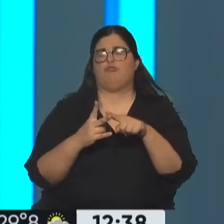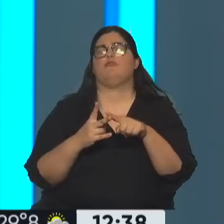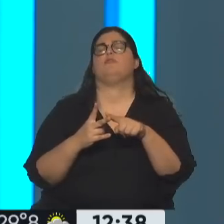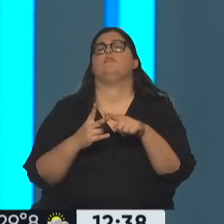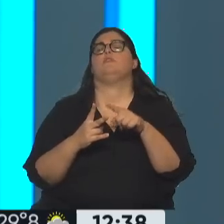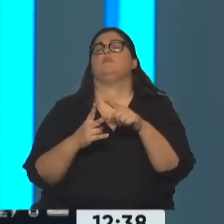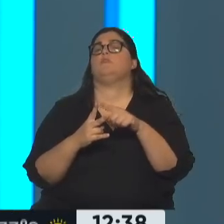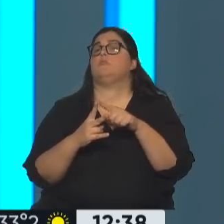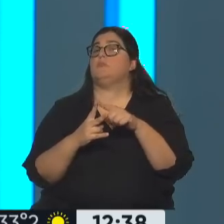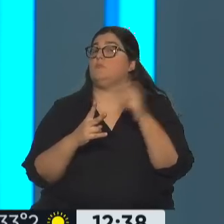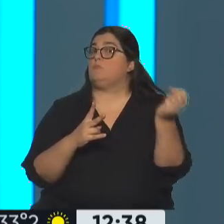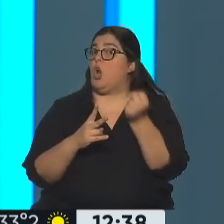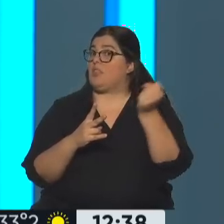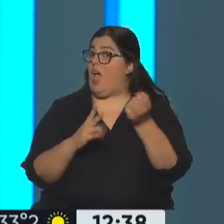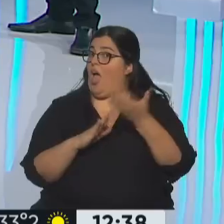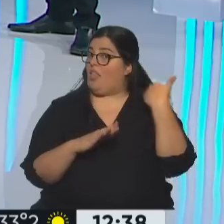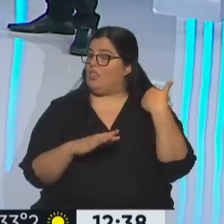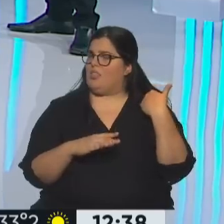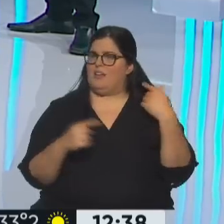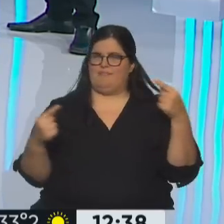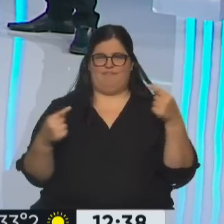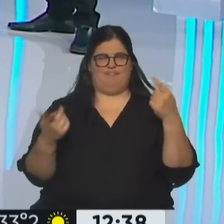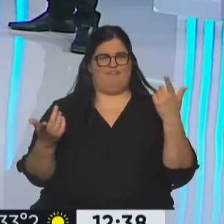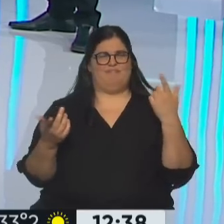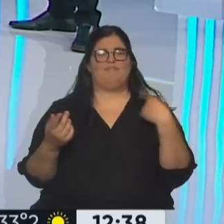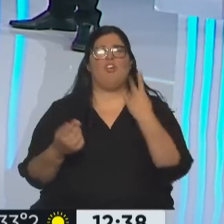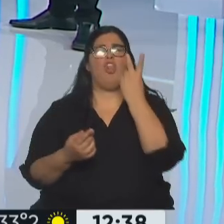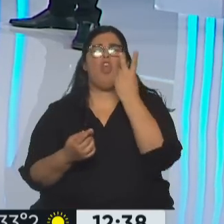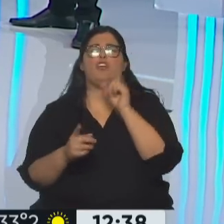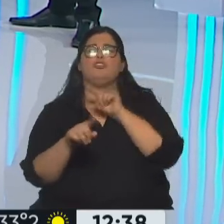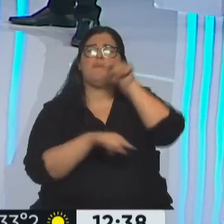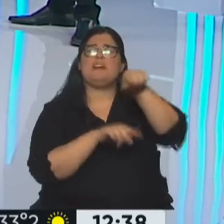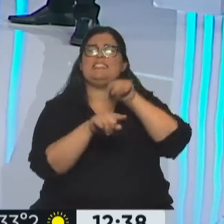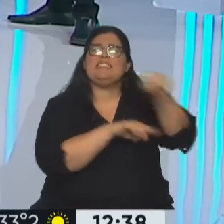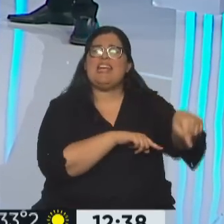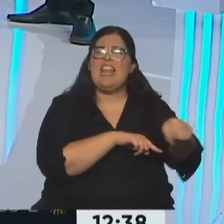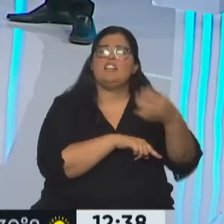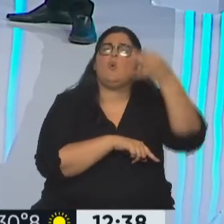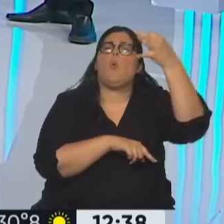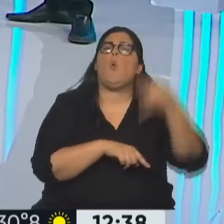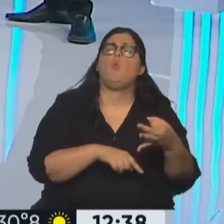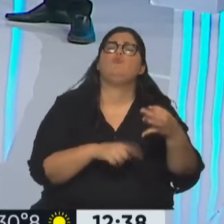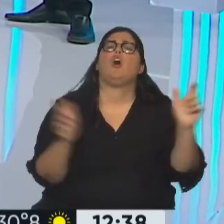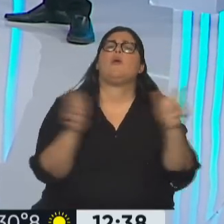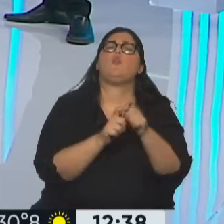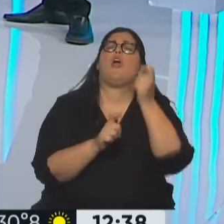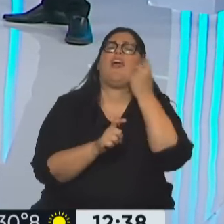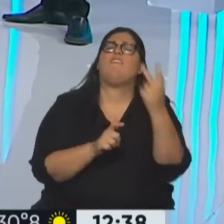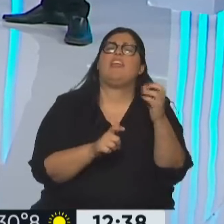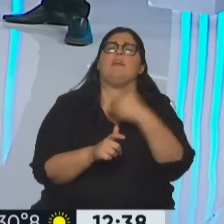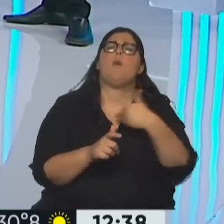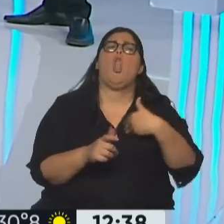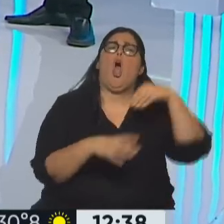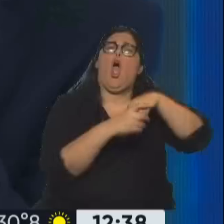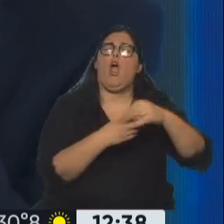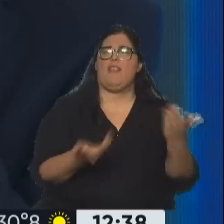fue que paradójicamente, los 2 misiles pegaron en Polonia en el momento de la reunión del G20. No, yo no quiero hacer